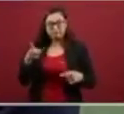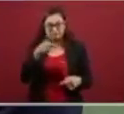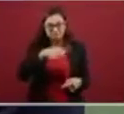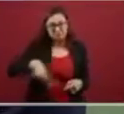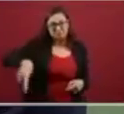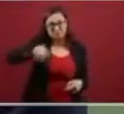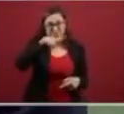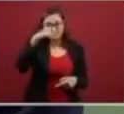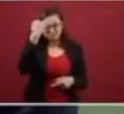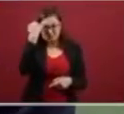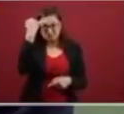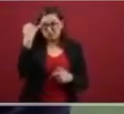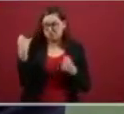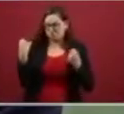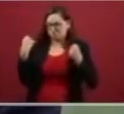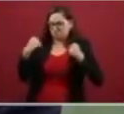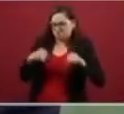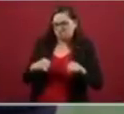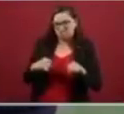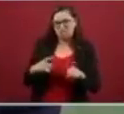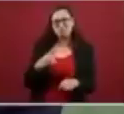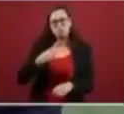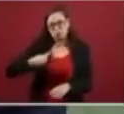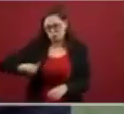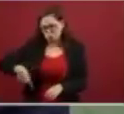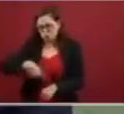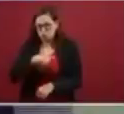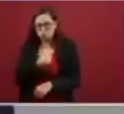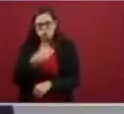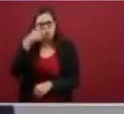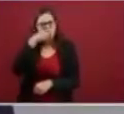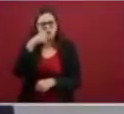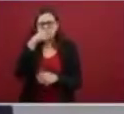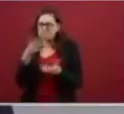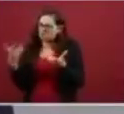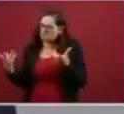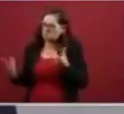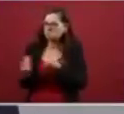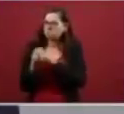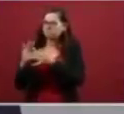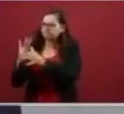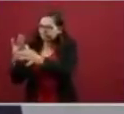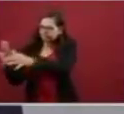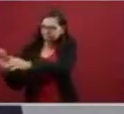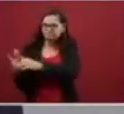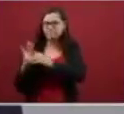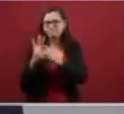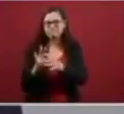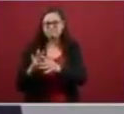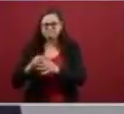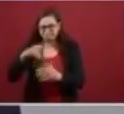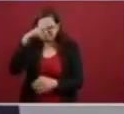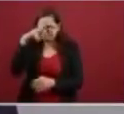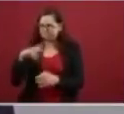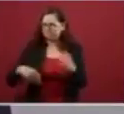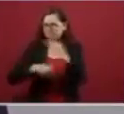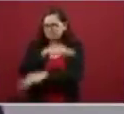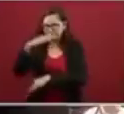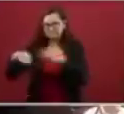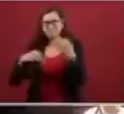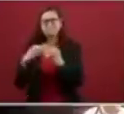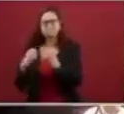hegemónicos, vamos a actuar unidos todos los